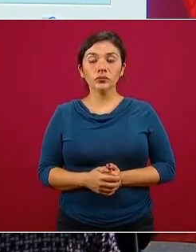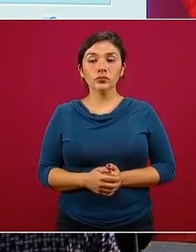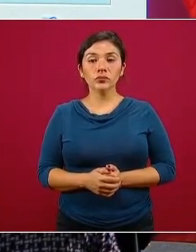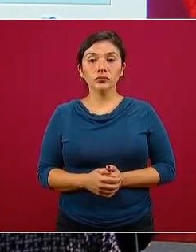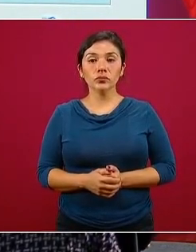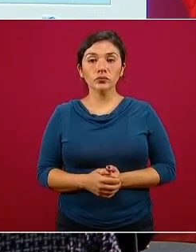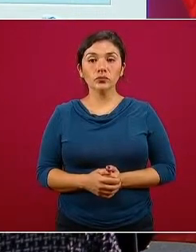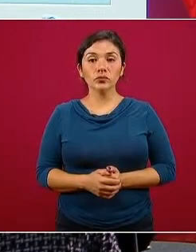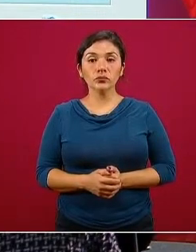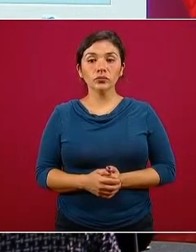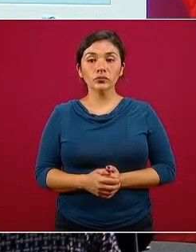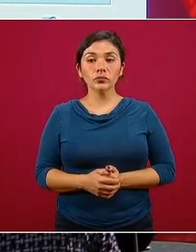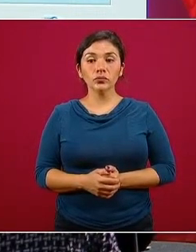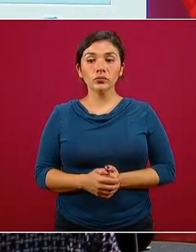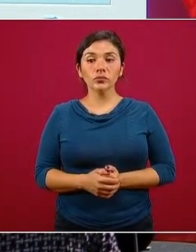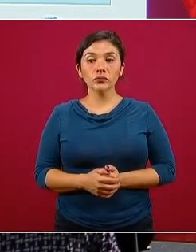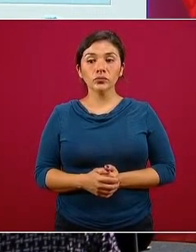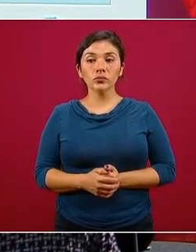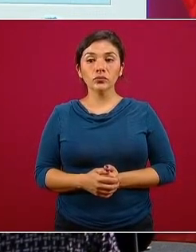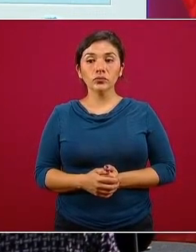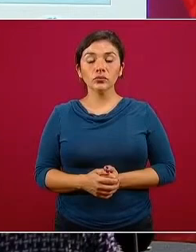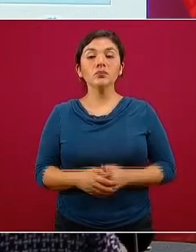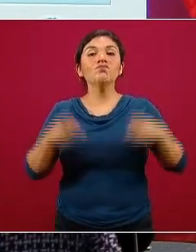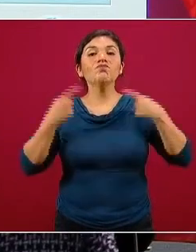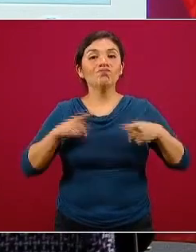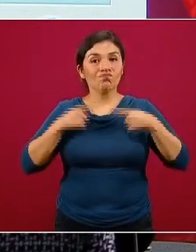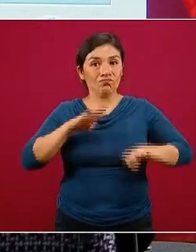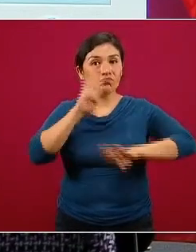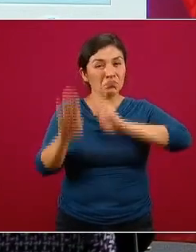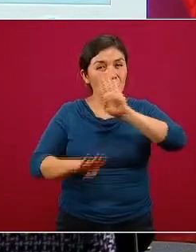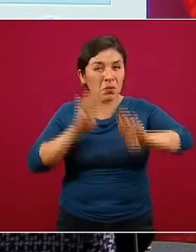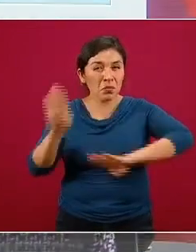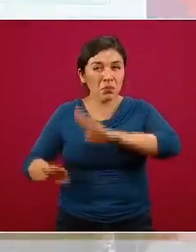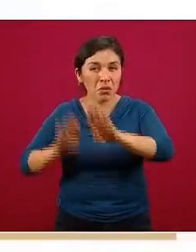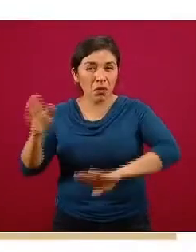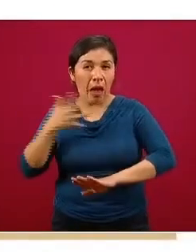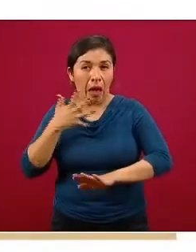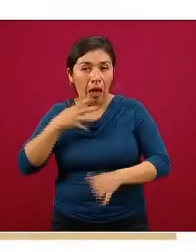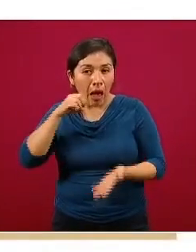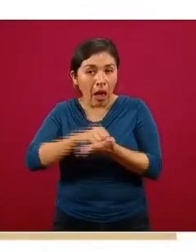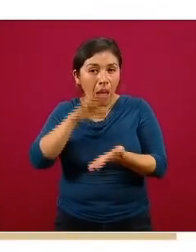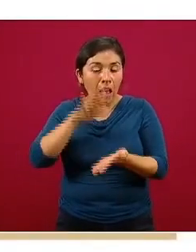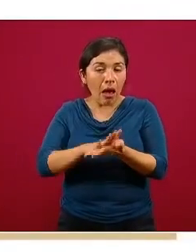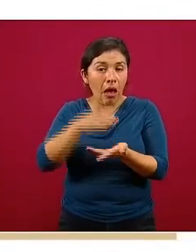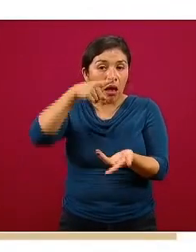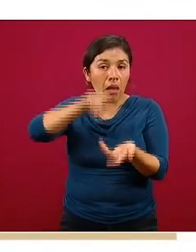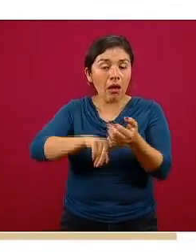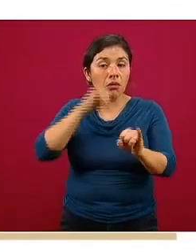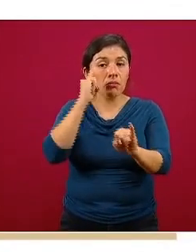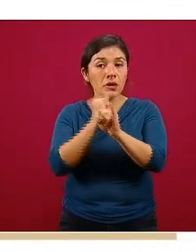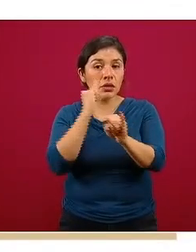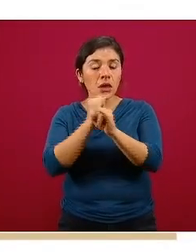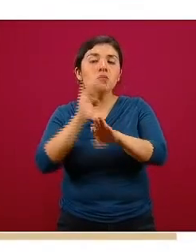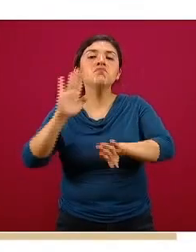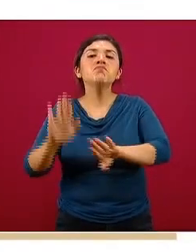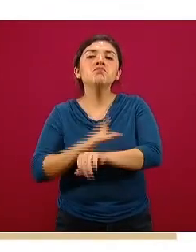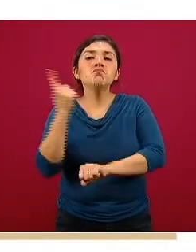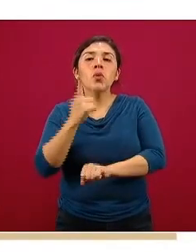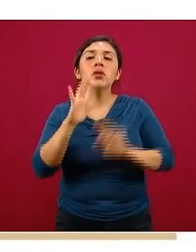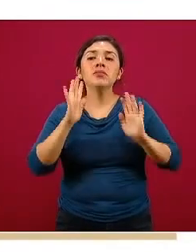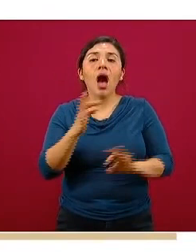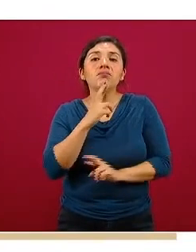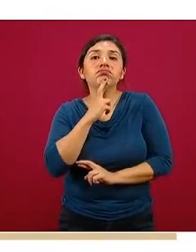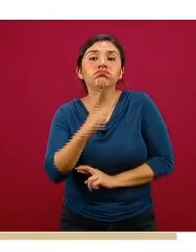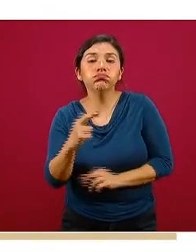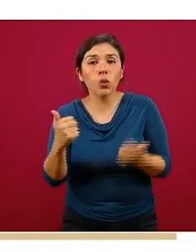la distribución de las defunciones que se han registrado en la plataforma, ya sea porque obtuvieron un resultado